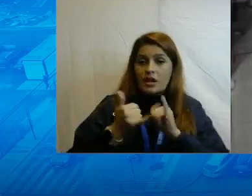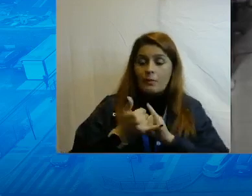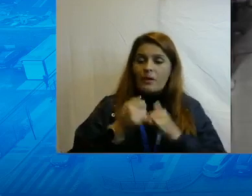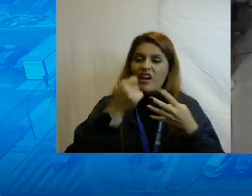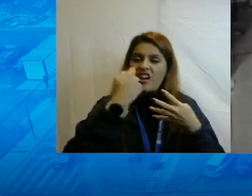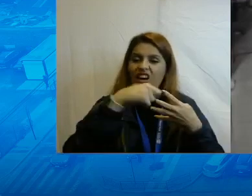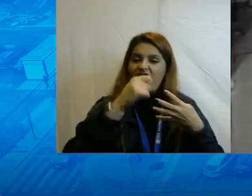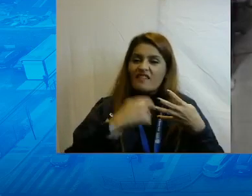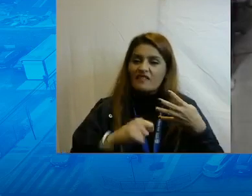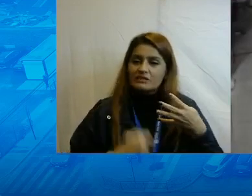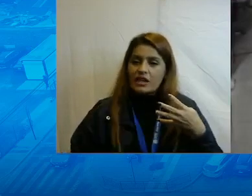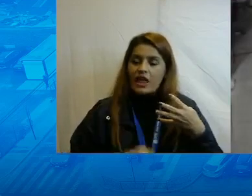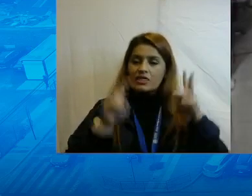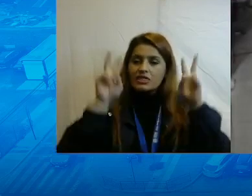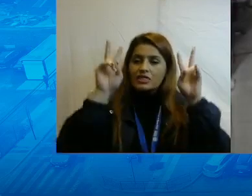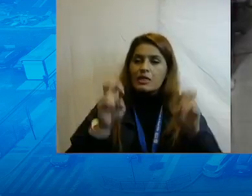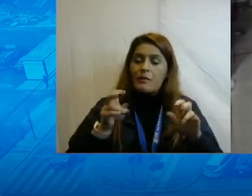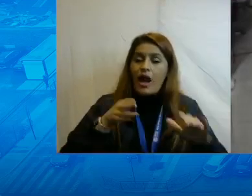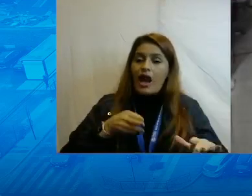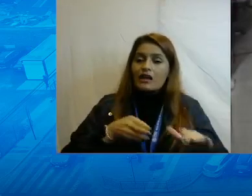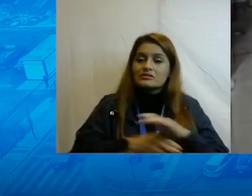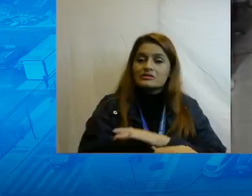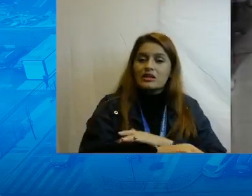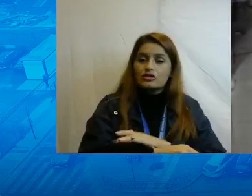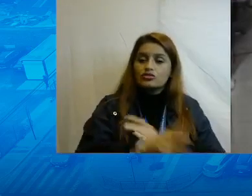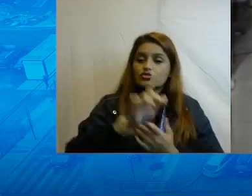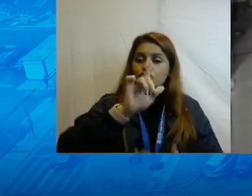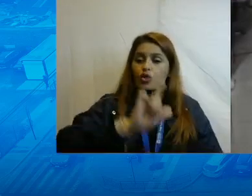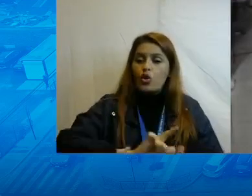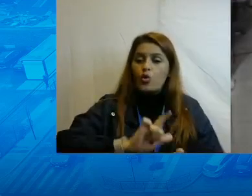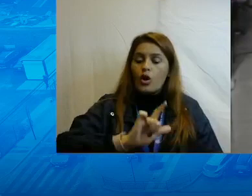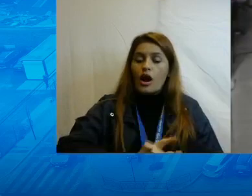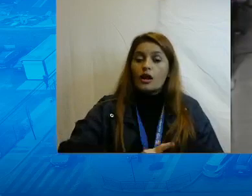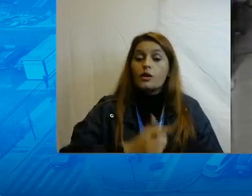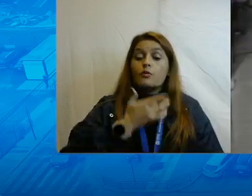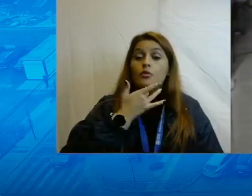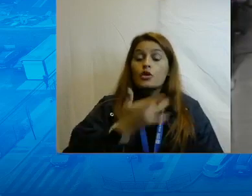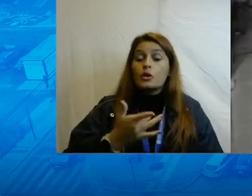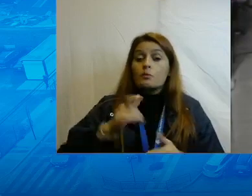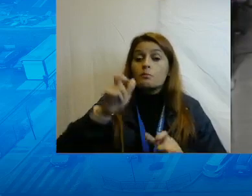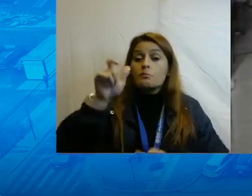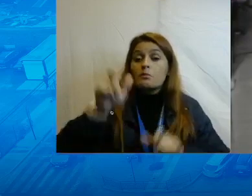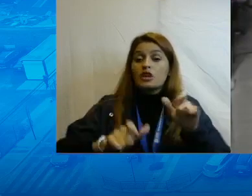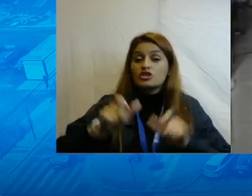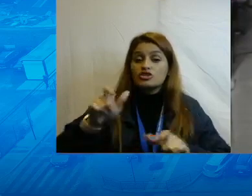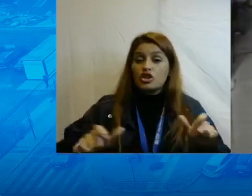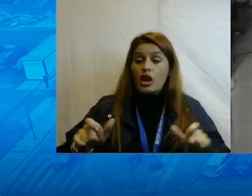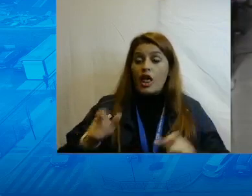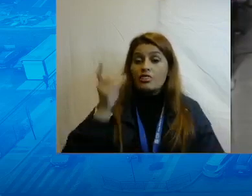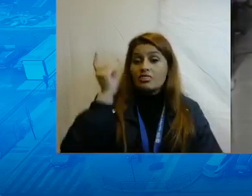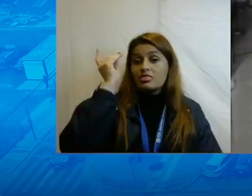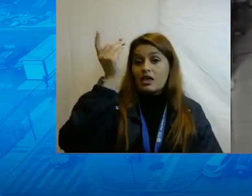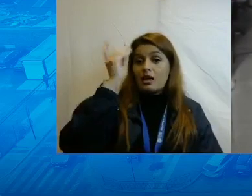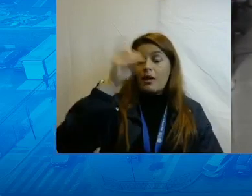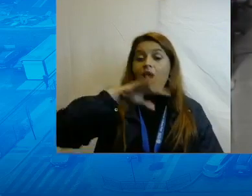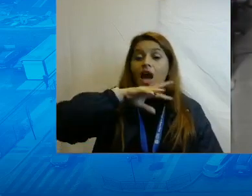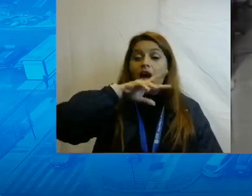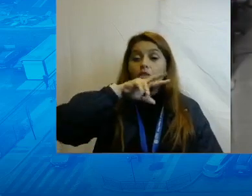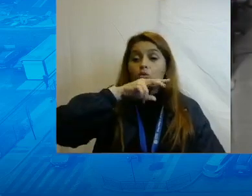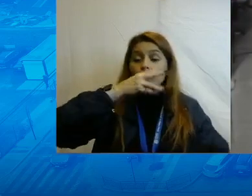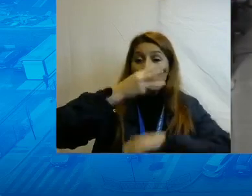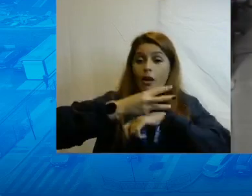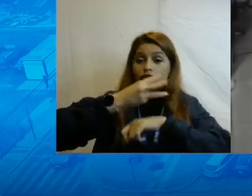revisando el tema del acceso al lugar por personas muchas veces con algún tipo de discapacidad o adultos mayores, ¿cierto?,